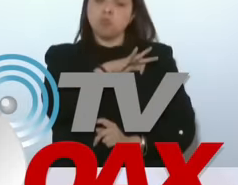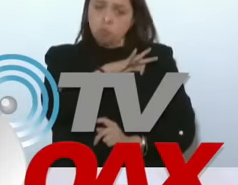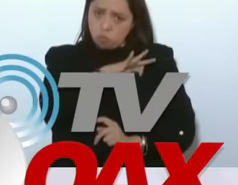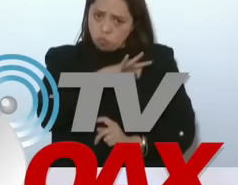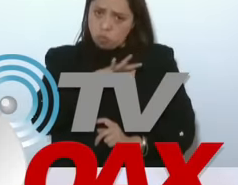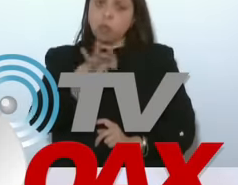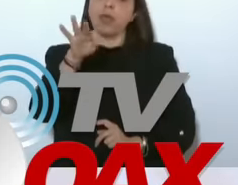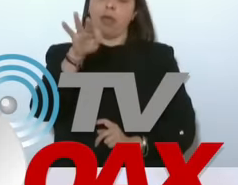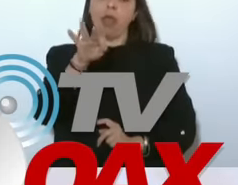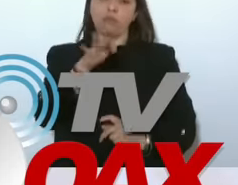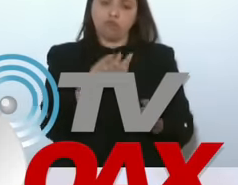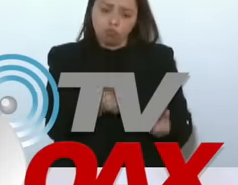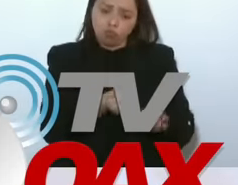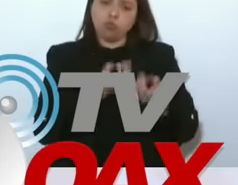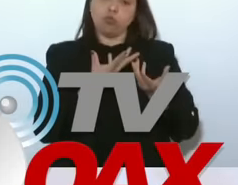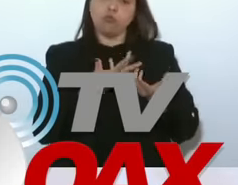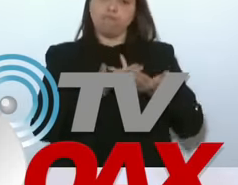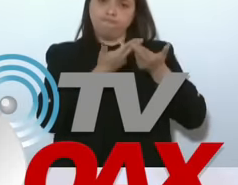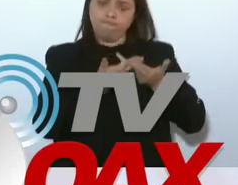con esa medicina.